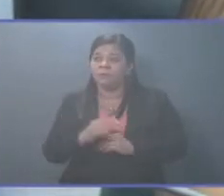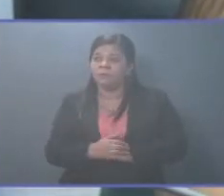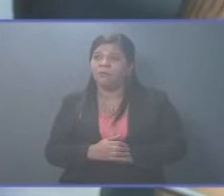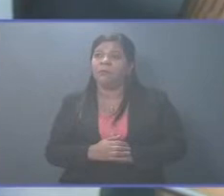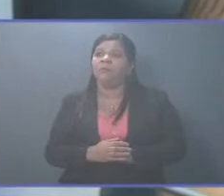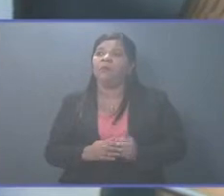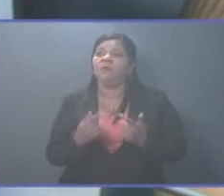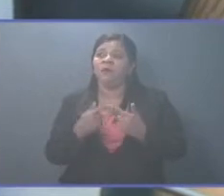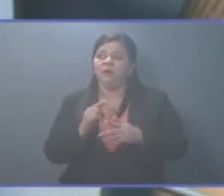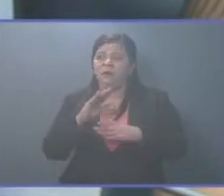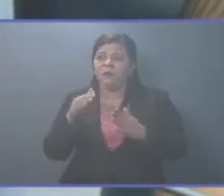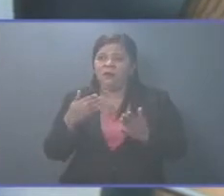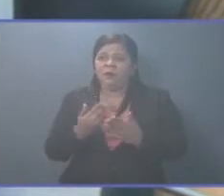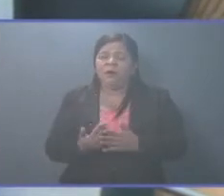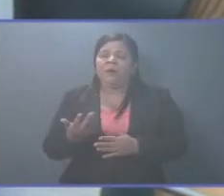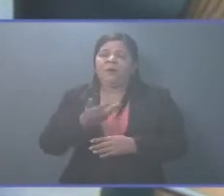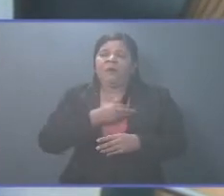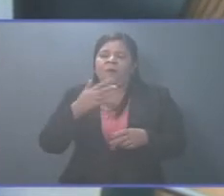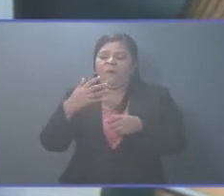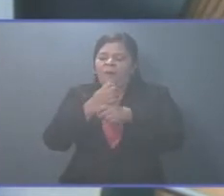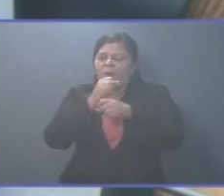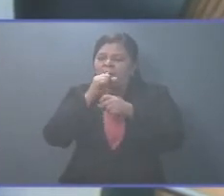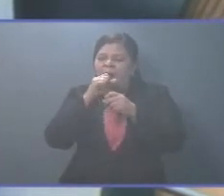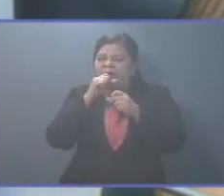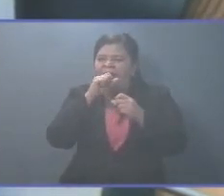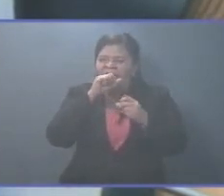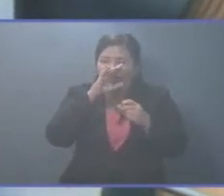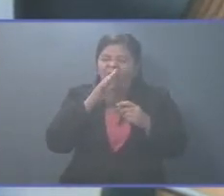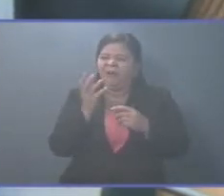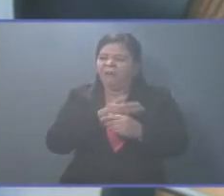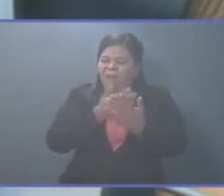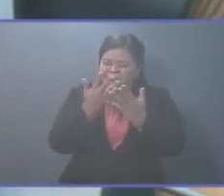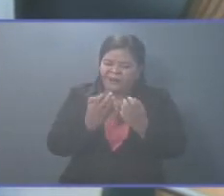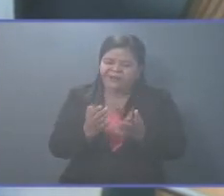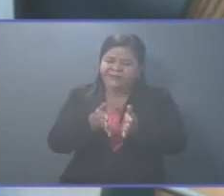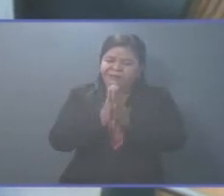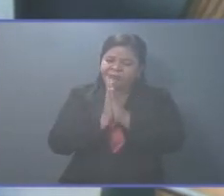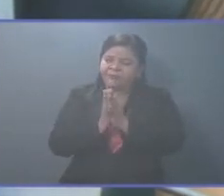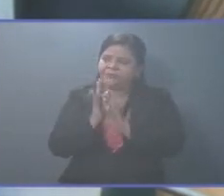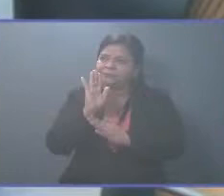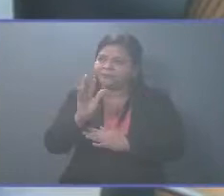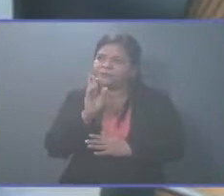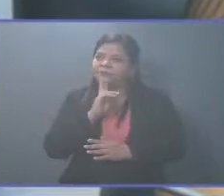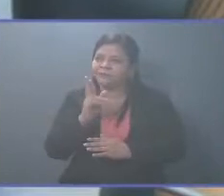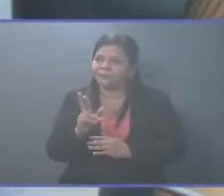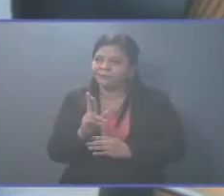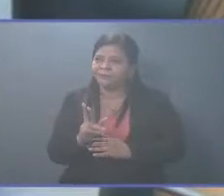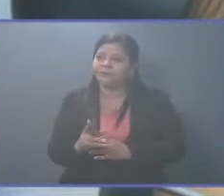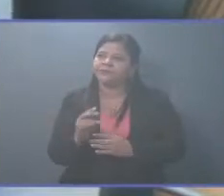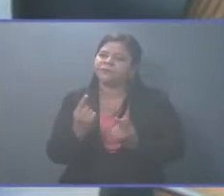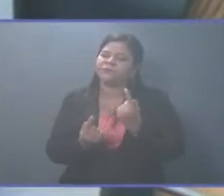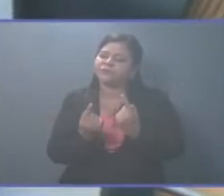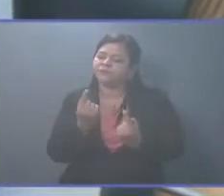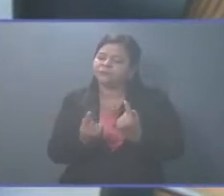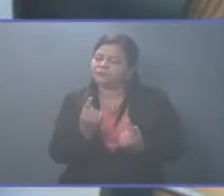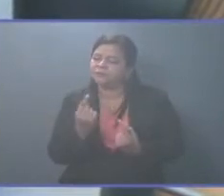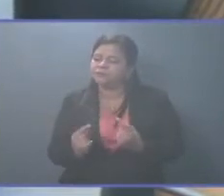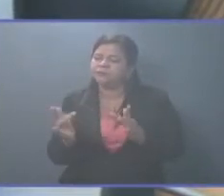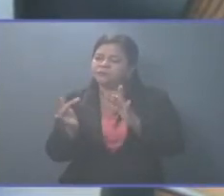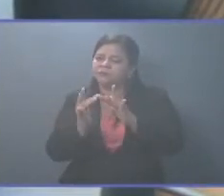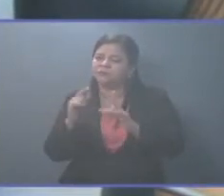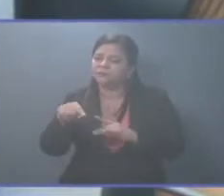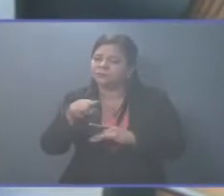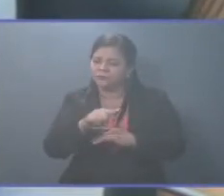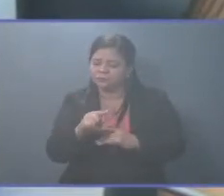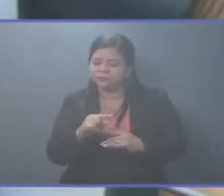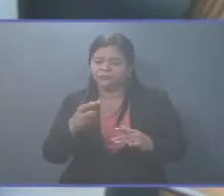5 millones para las cabinas. Así de que nada más hay que solicitar la respuesta de cuál ha sido el contacto de ustedes